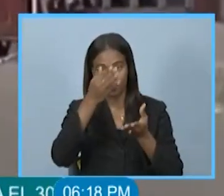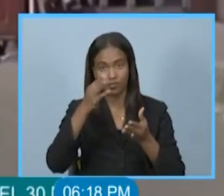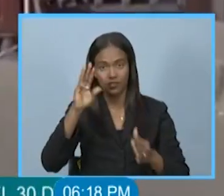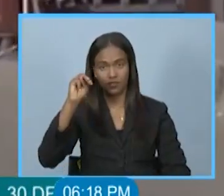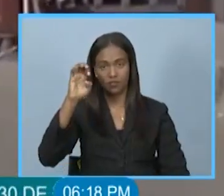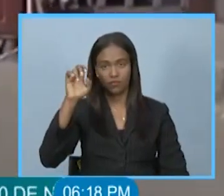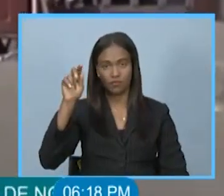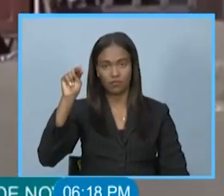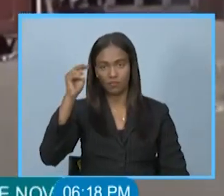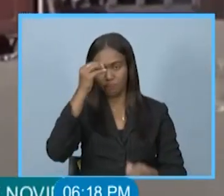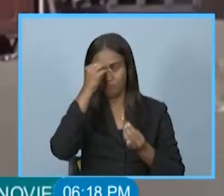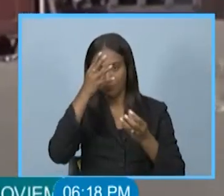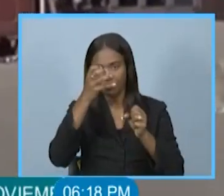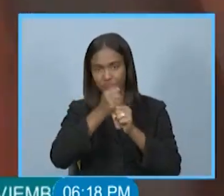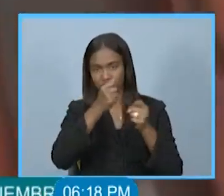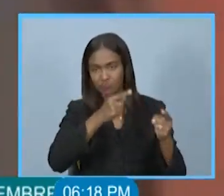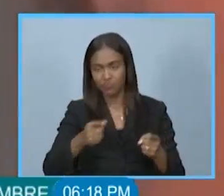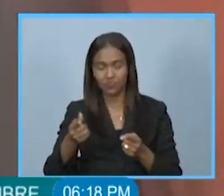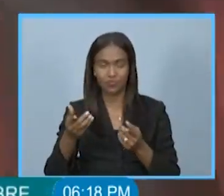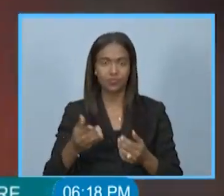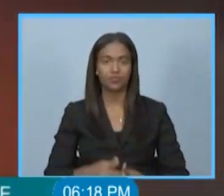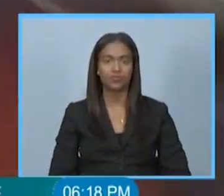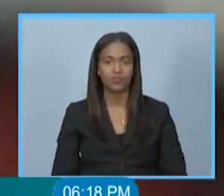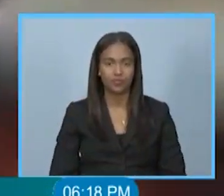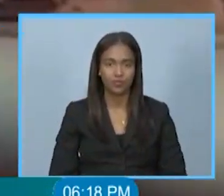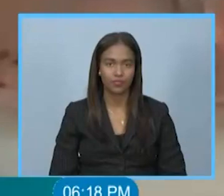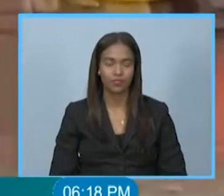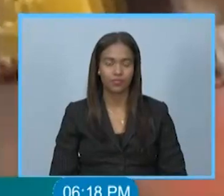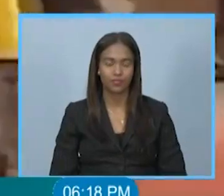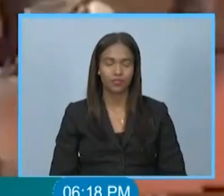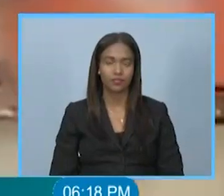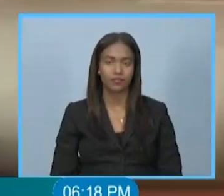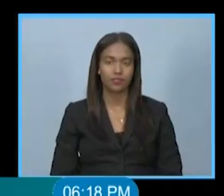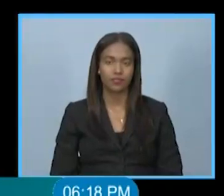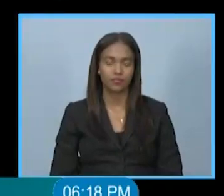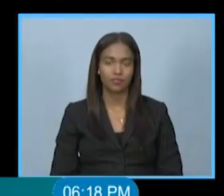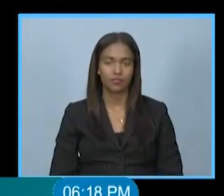Melvin Toribio para central de noticias